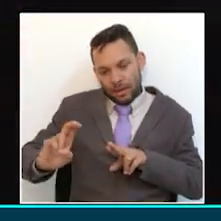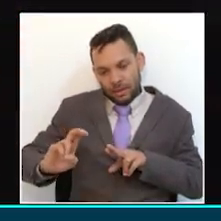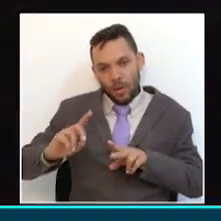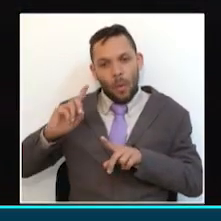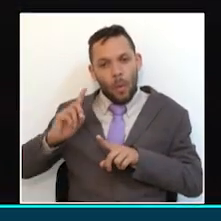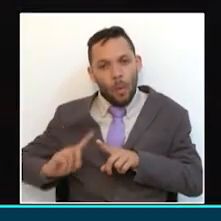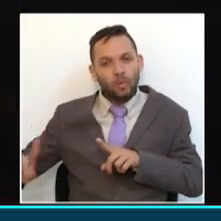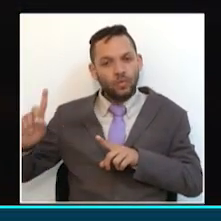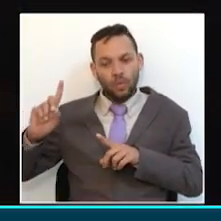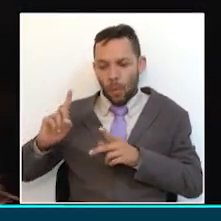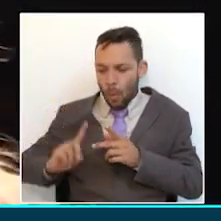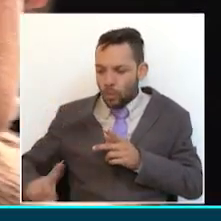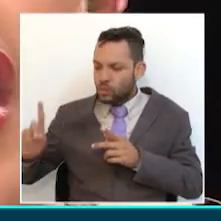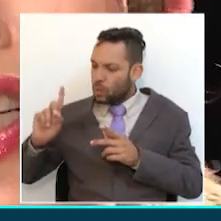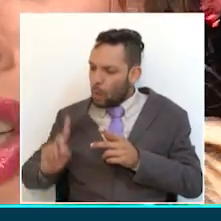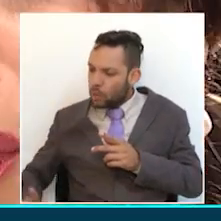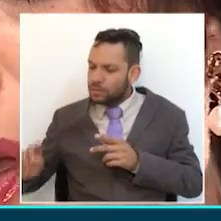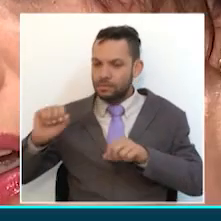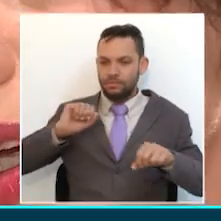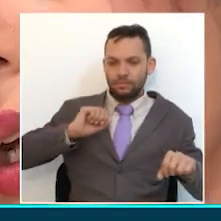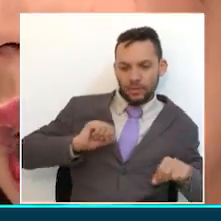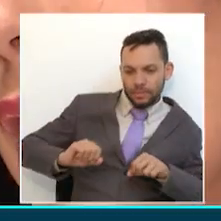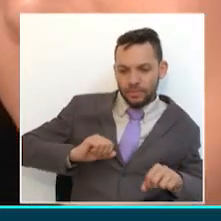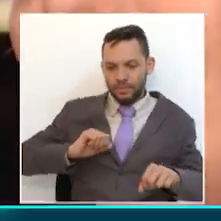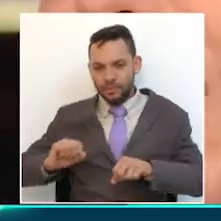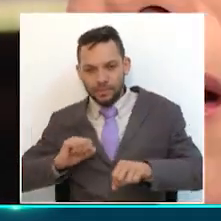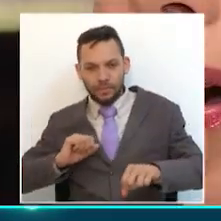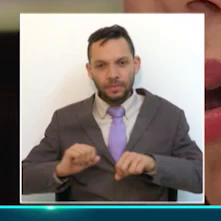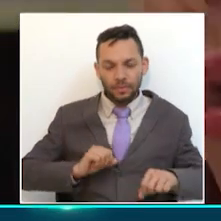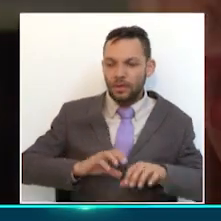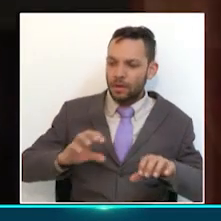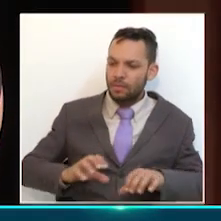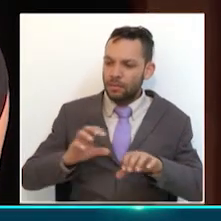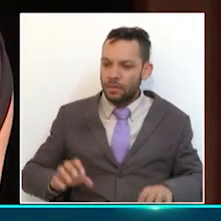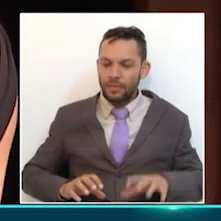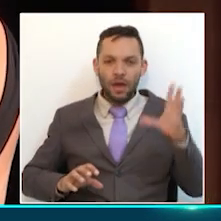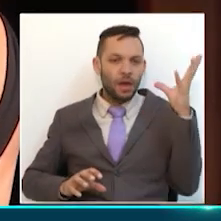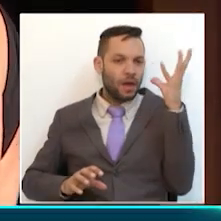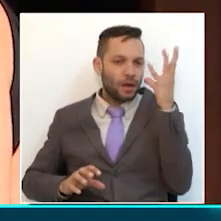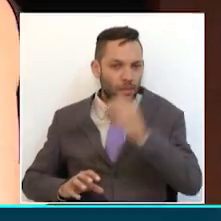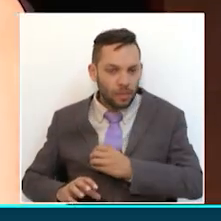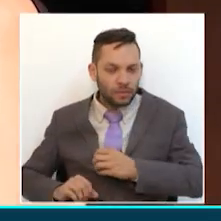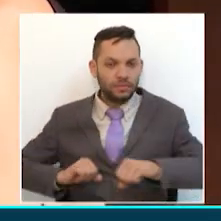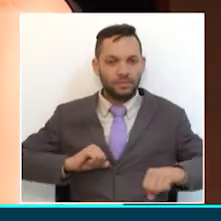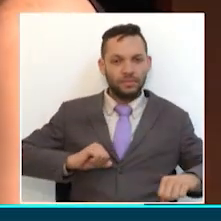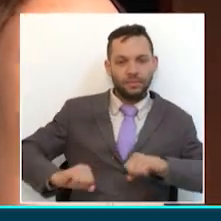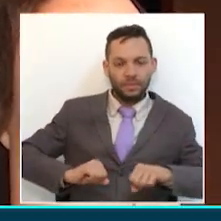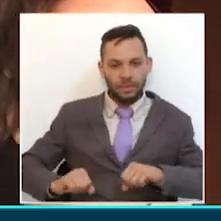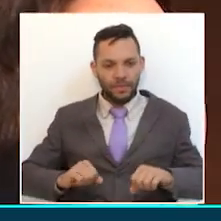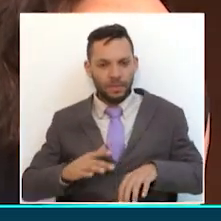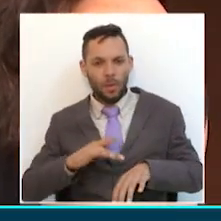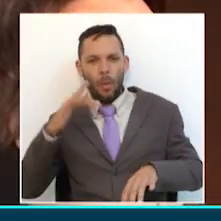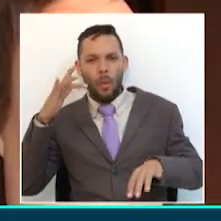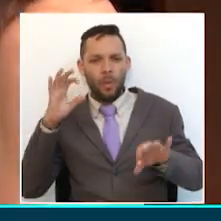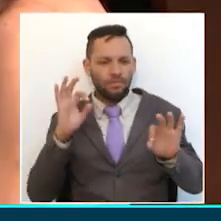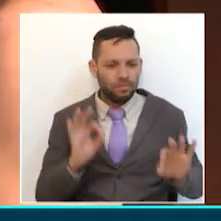tipo después del 35. ¿Entiendes? Y son hermosísimos. Porque por algo se llamó la época de oro del tango,